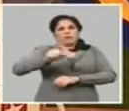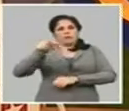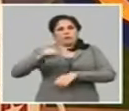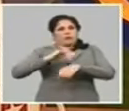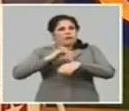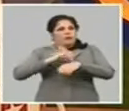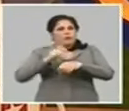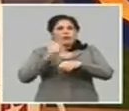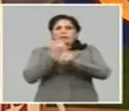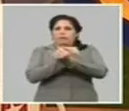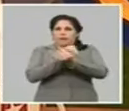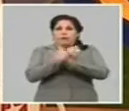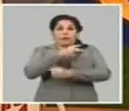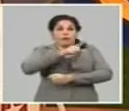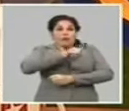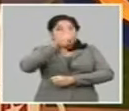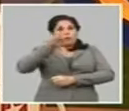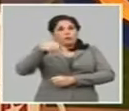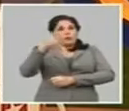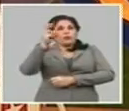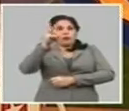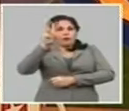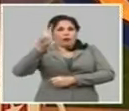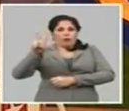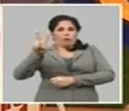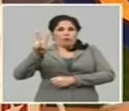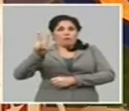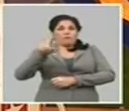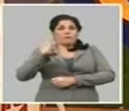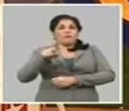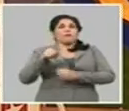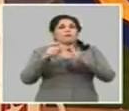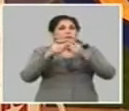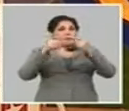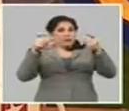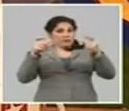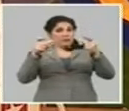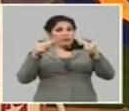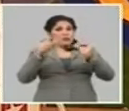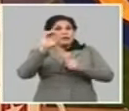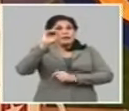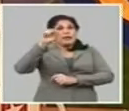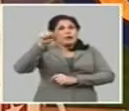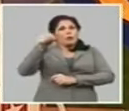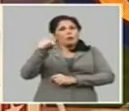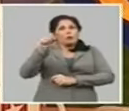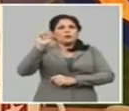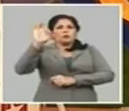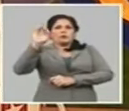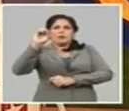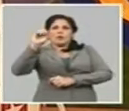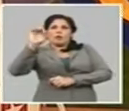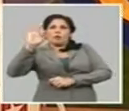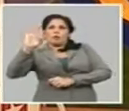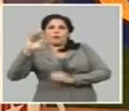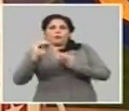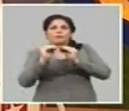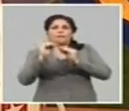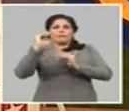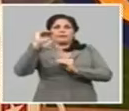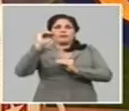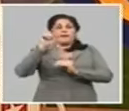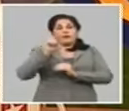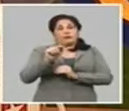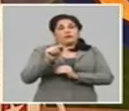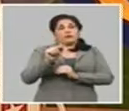ayer no estaba en 4.32 es decir había crecido más 0.08 y eso traducido